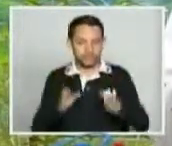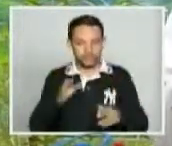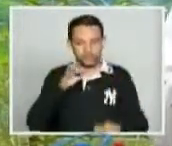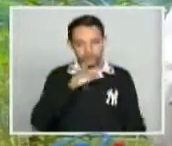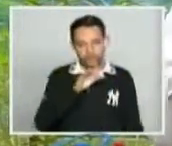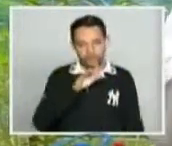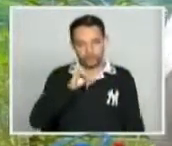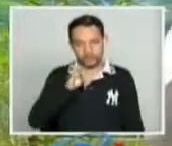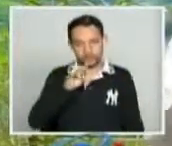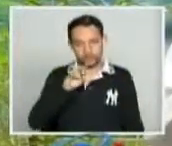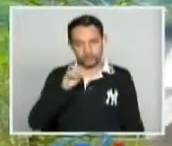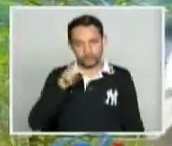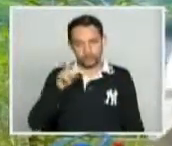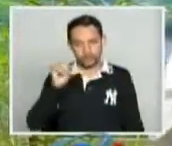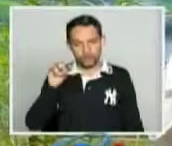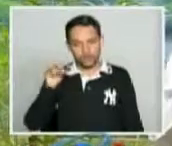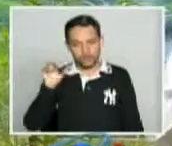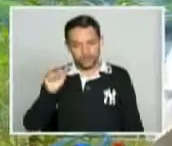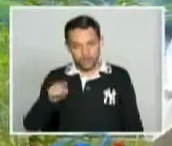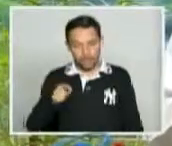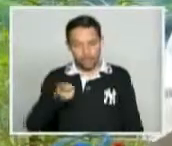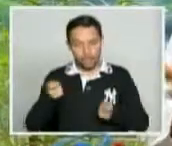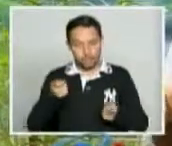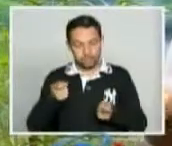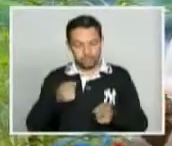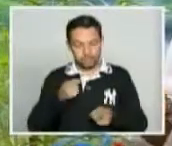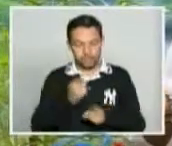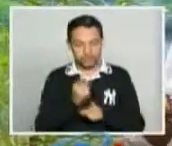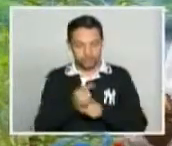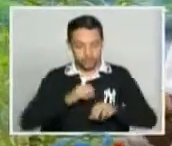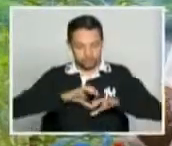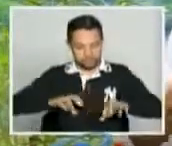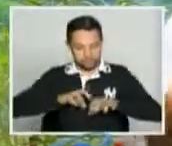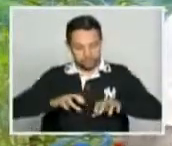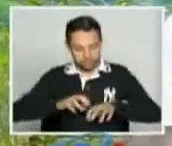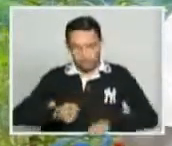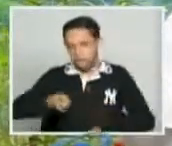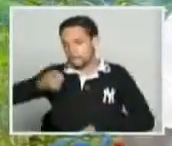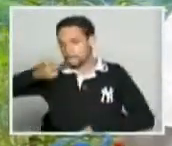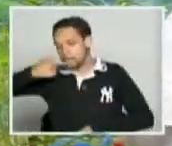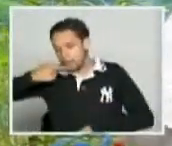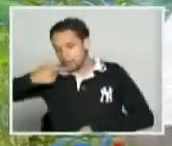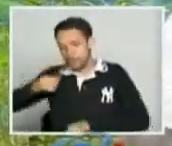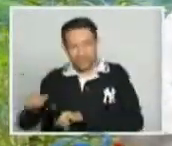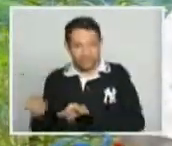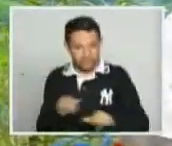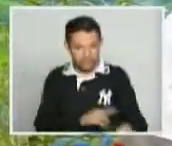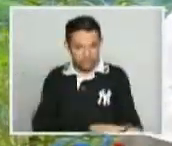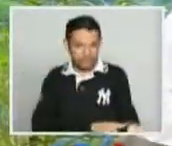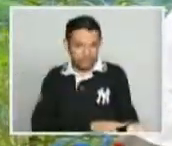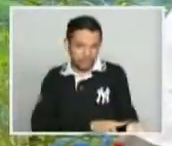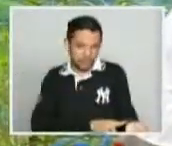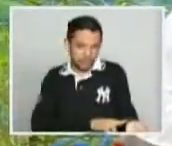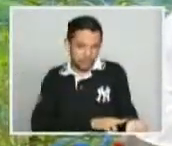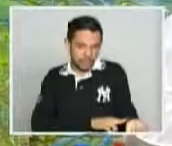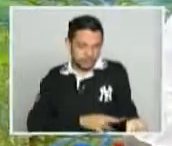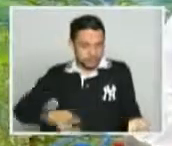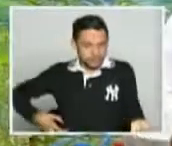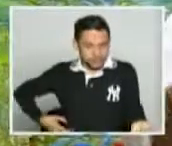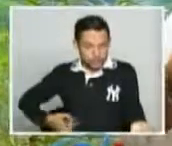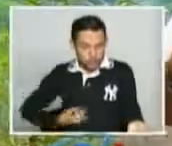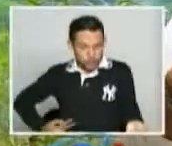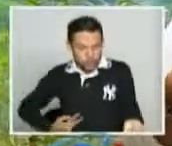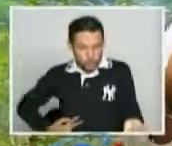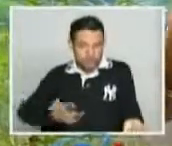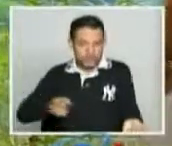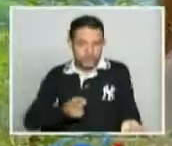tiroxina. Y si el cuerpo no la produce, pues hay que dársela. Así como el diabético en el páncreas no produce insulina